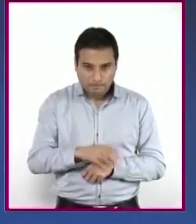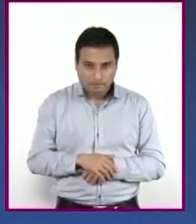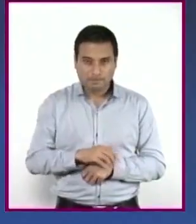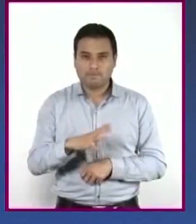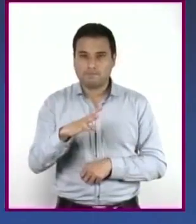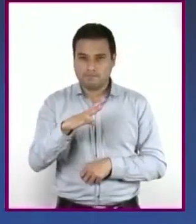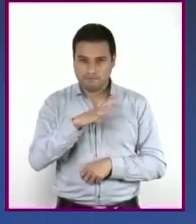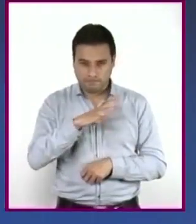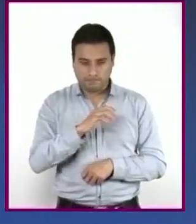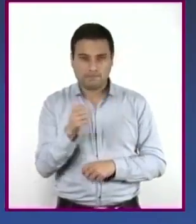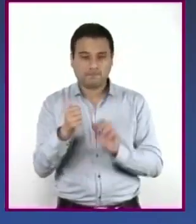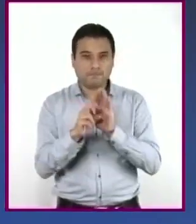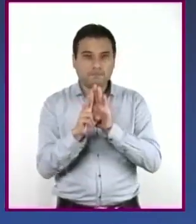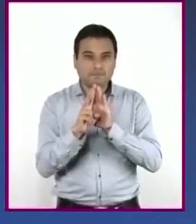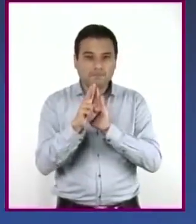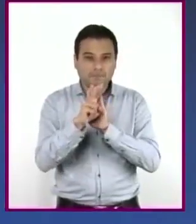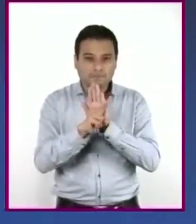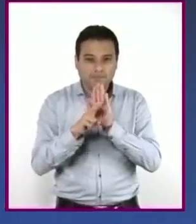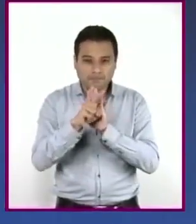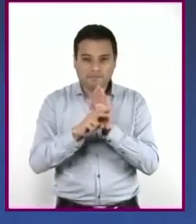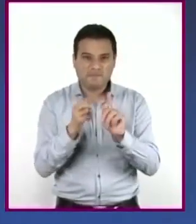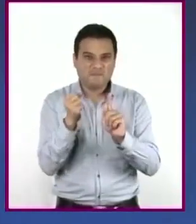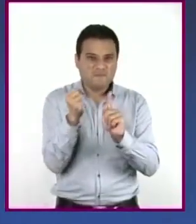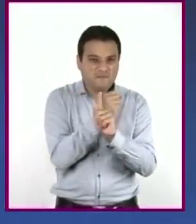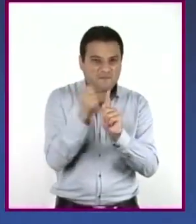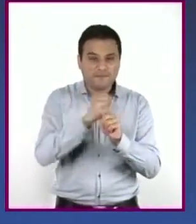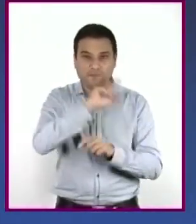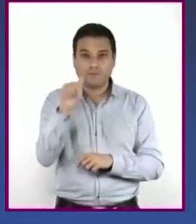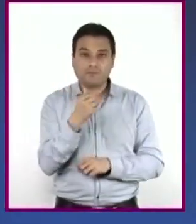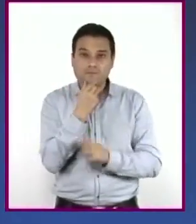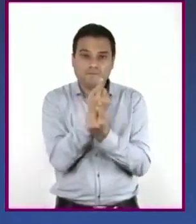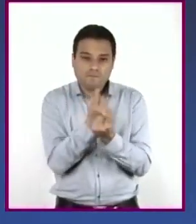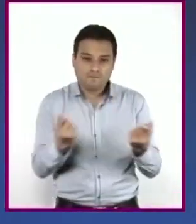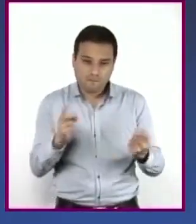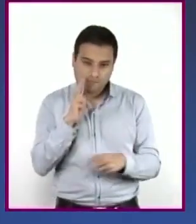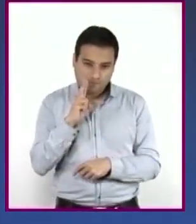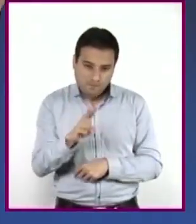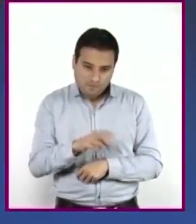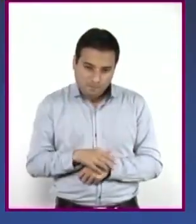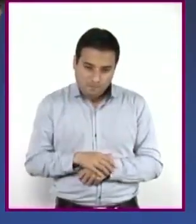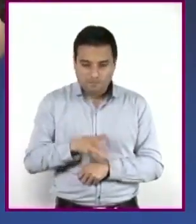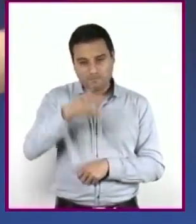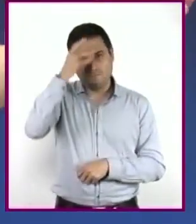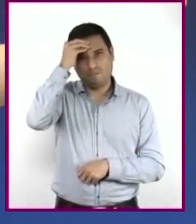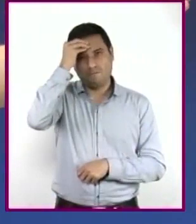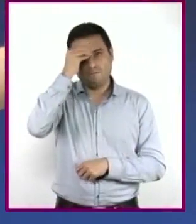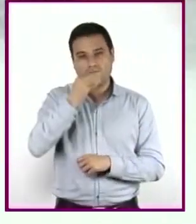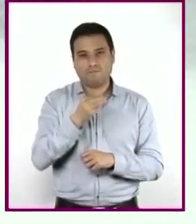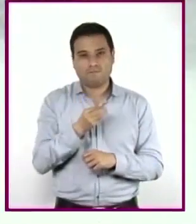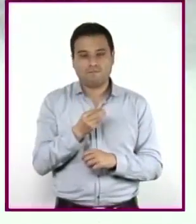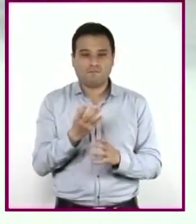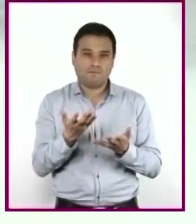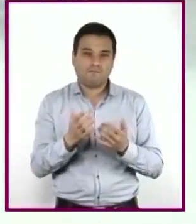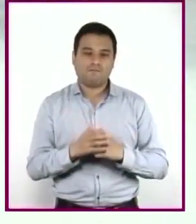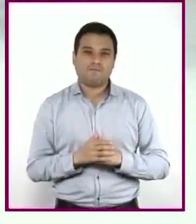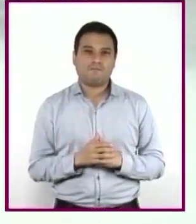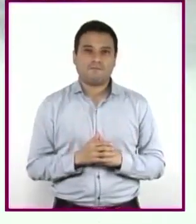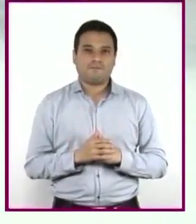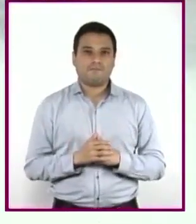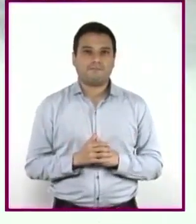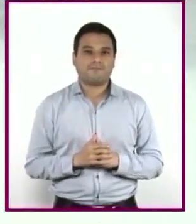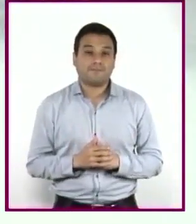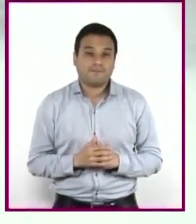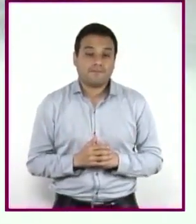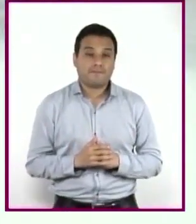de contenido. Y entonces, de esa manera, incitaban al menor, como estábamos hablando al inicio, a decir ciertas